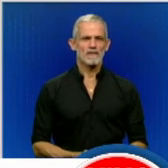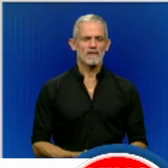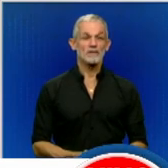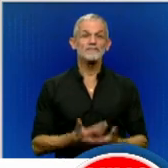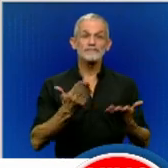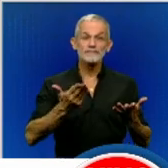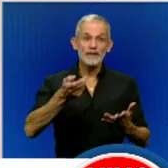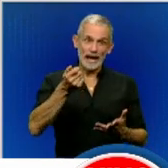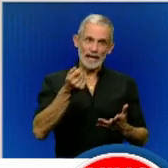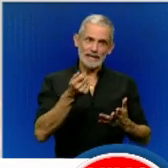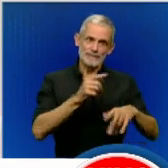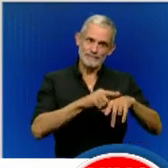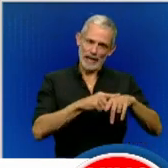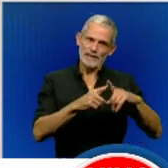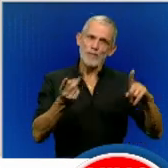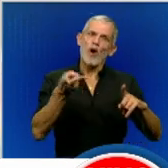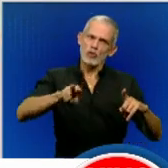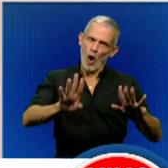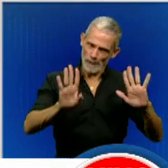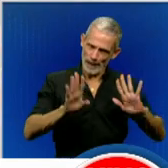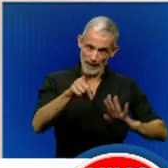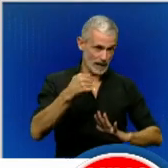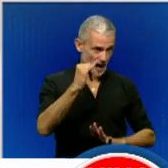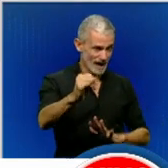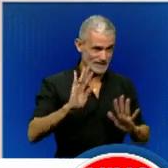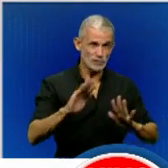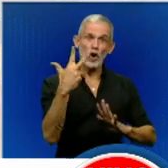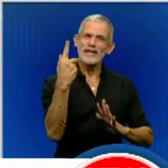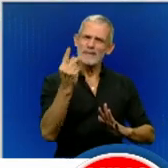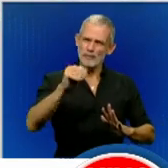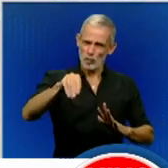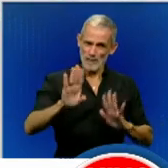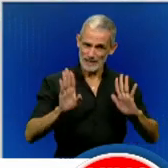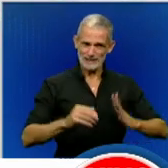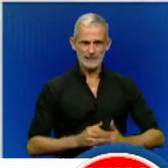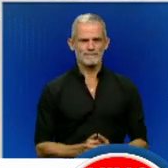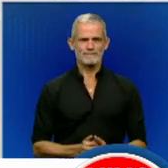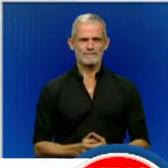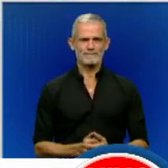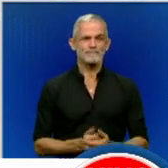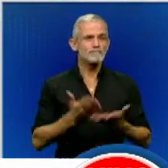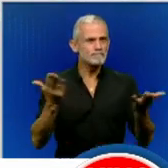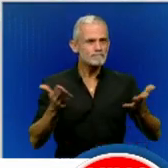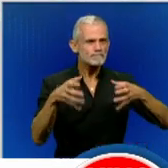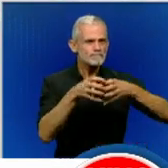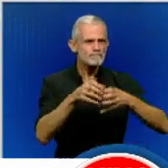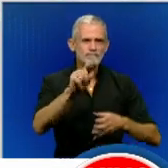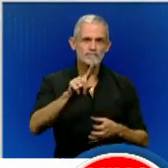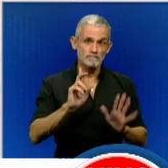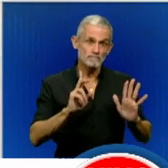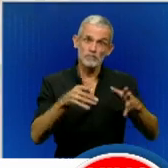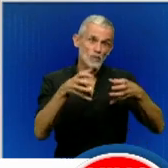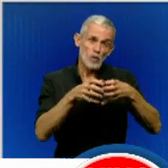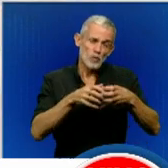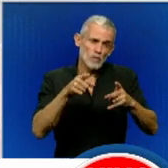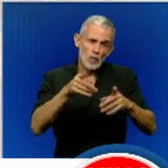casi el doble diputado de su tiempo fue tres minutos es sólo que el que es un bloque